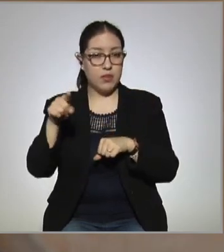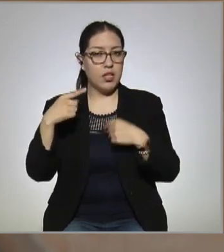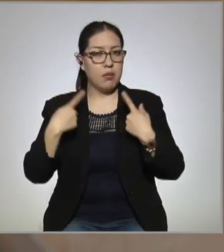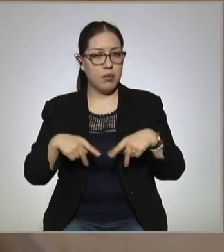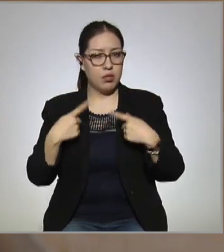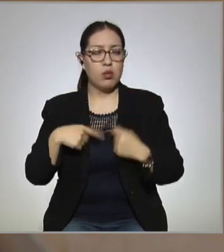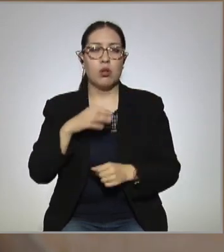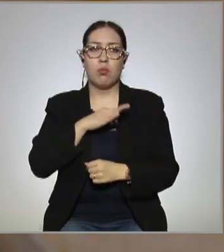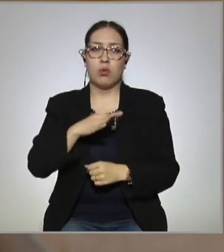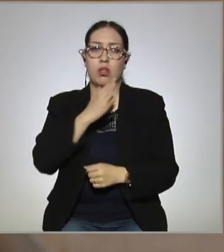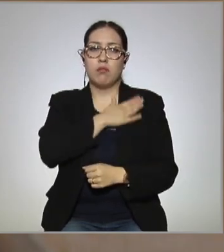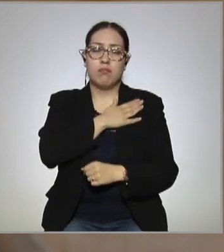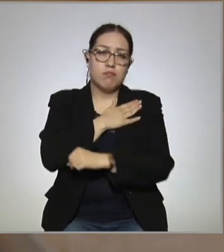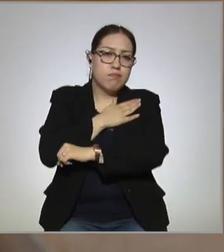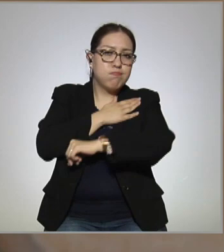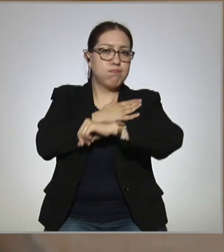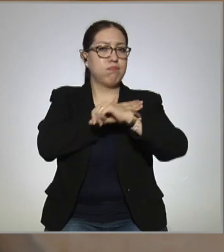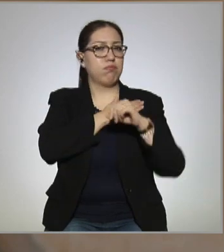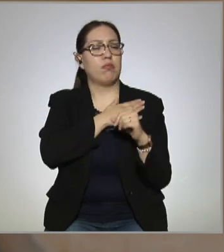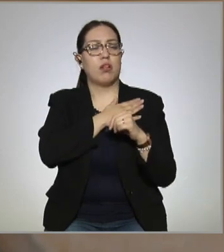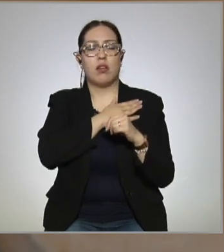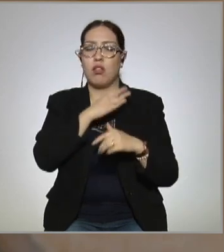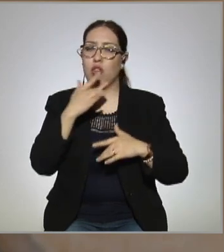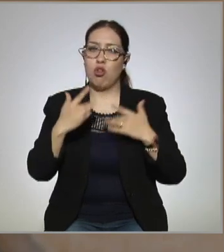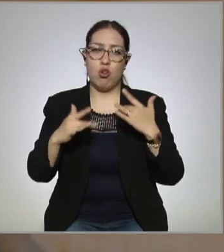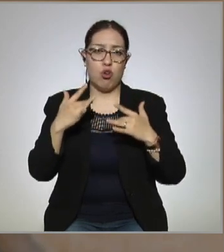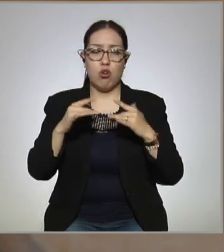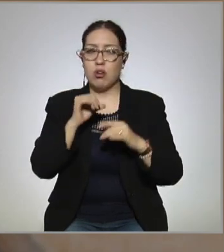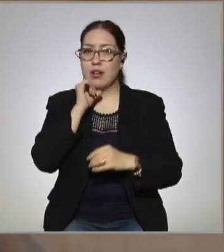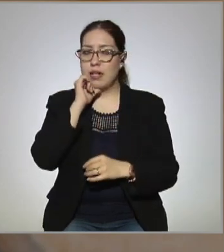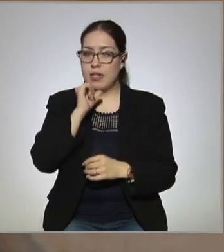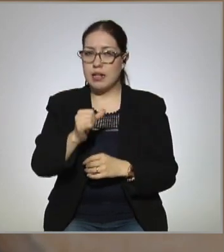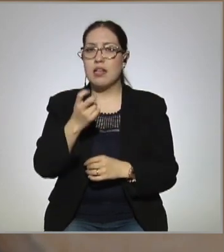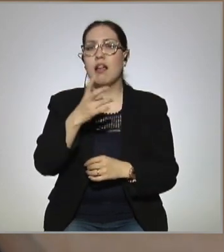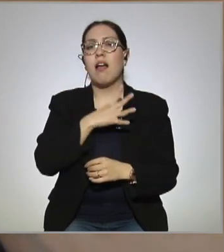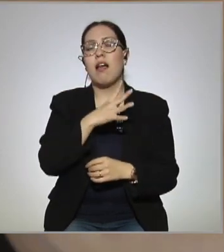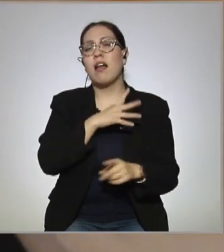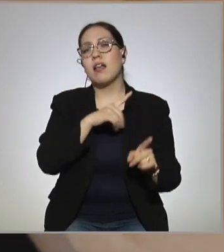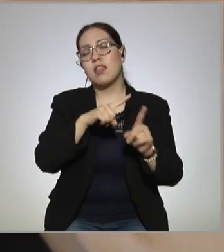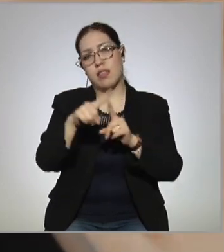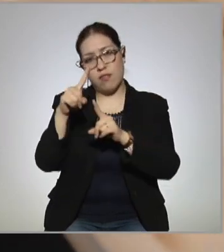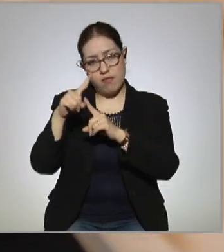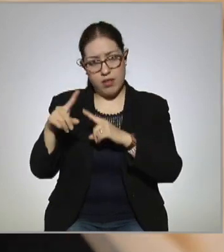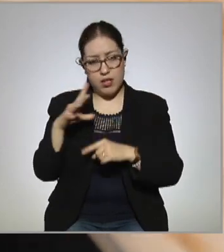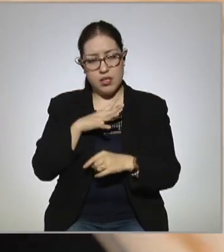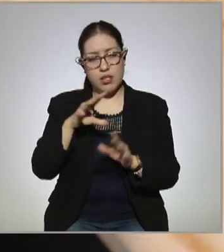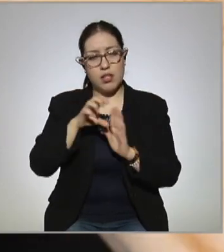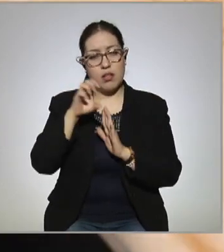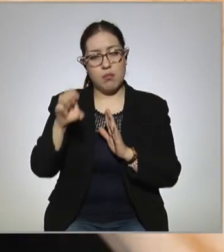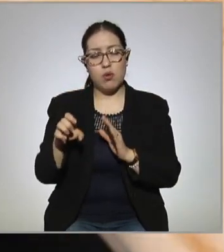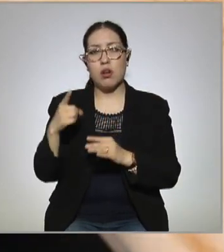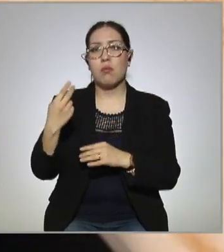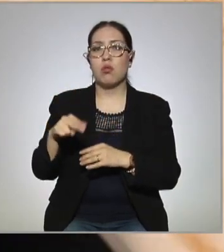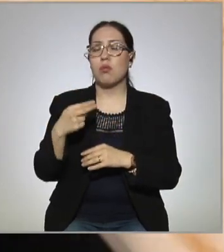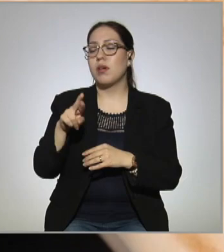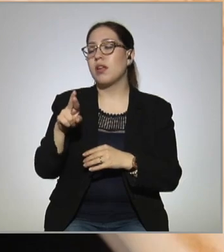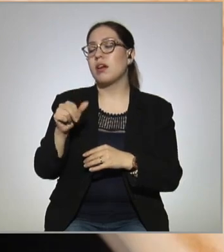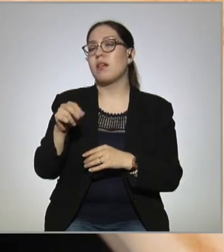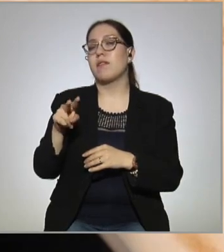pueda mover su hombro y sin dolor. Hay diferentes tipos de prótesis, entre ellas está la prótesis reversa.